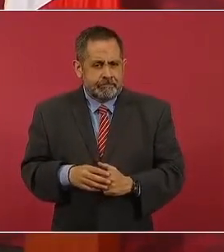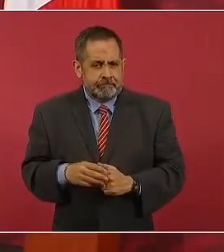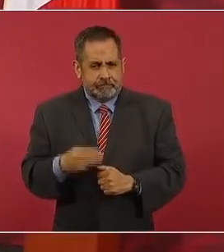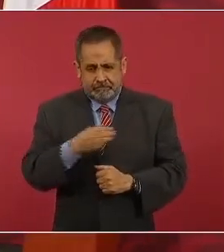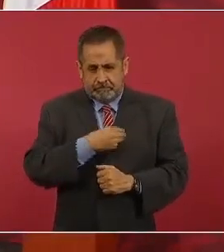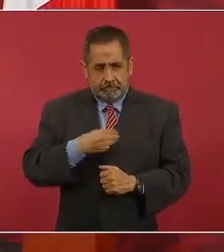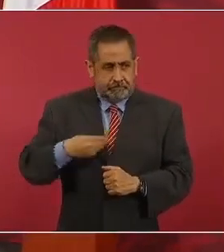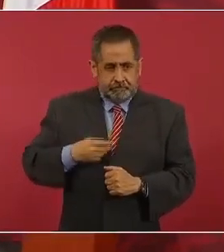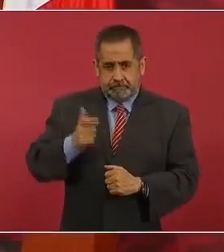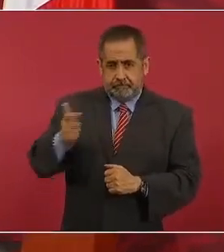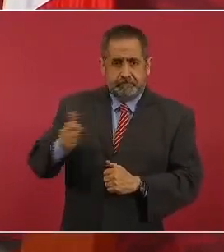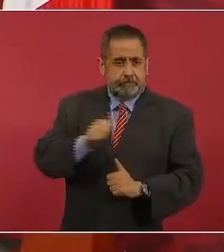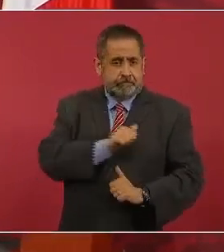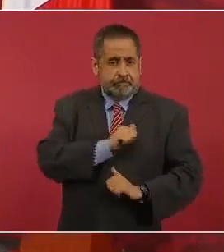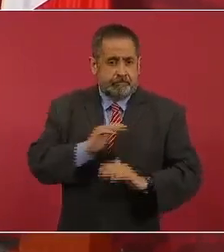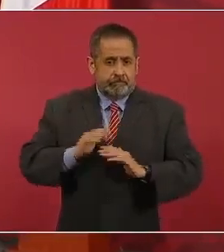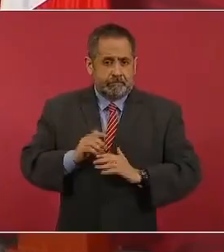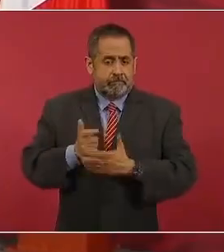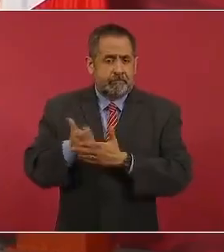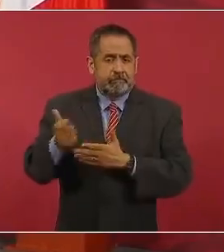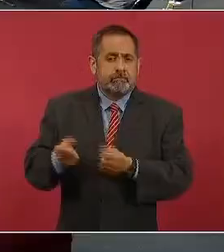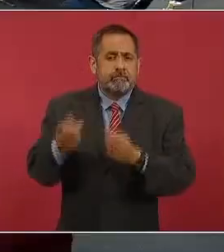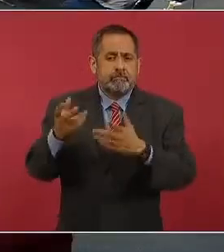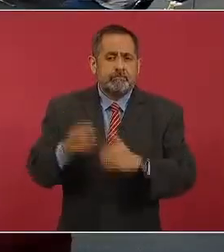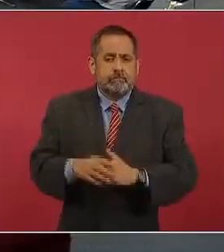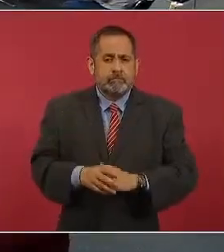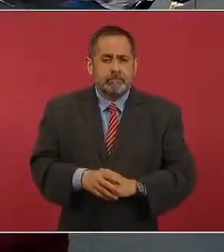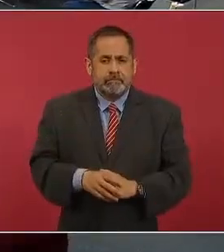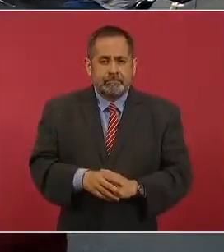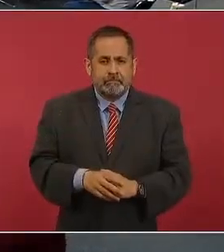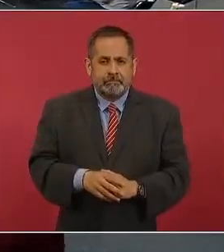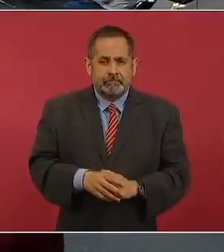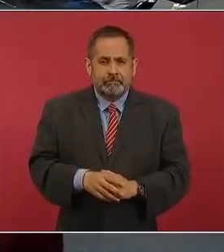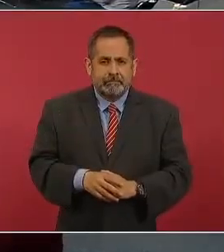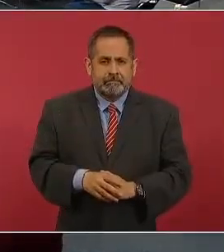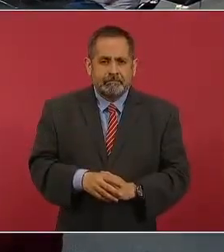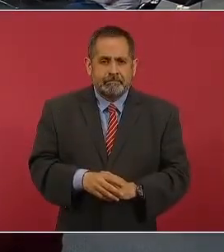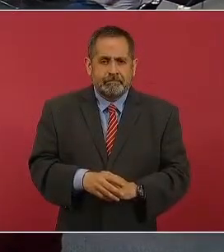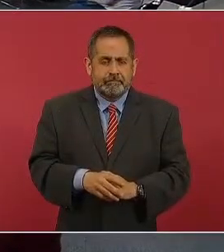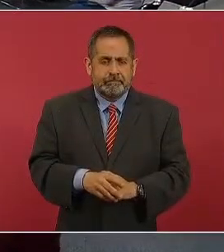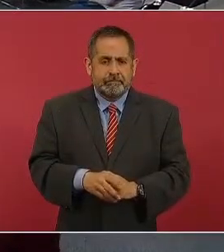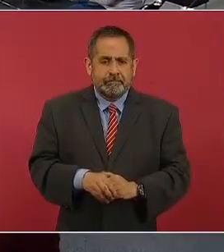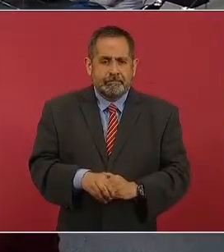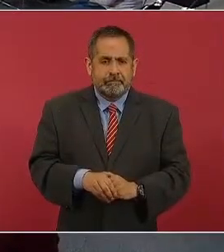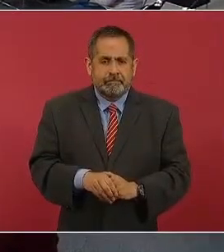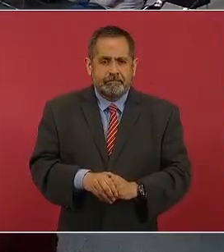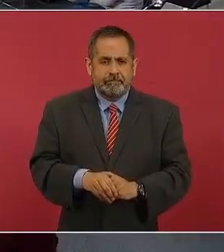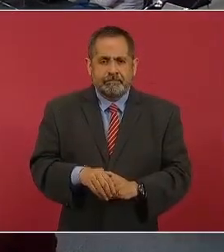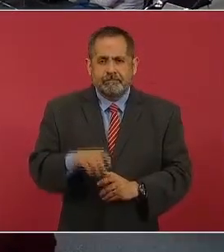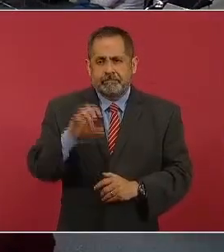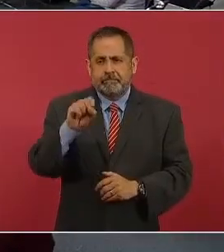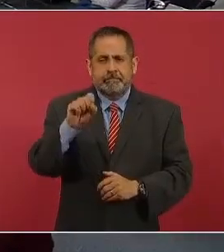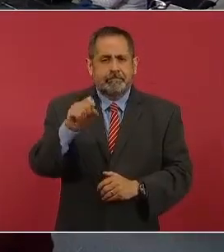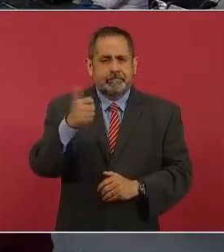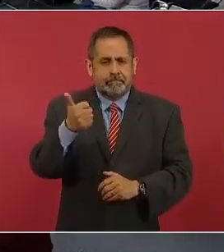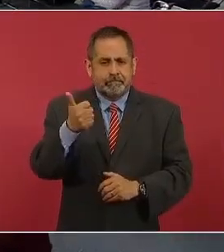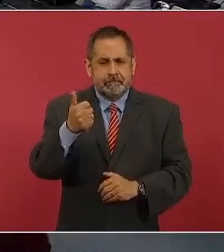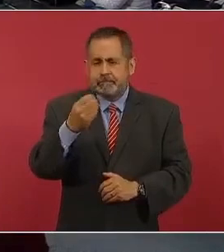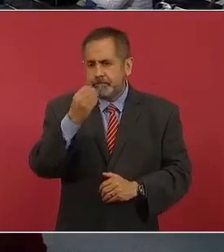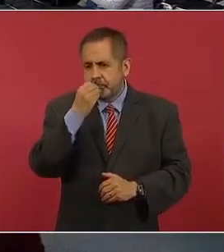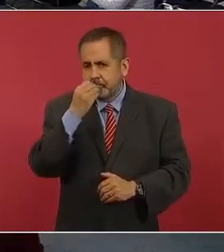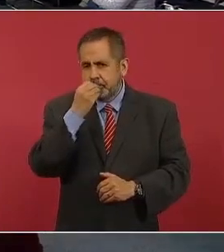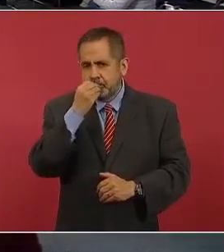de las Fuerzas Armadas? ¿Cuánto es, general? 60 pesos desayuno, comida y cena. 60 pesos